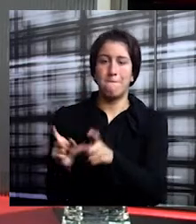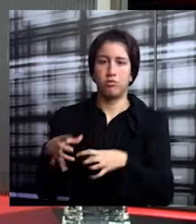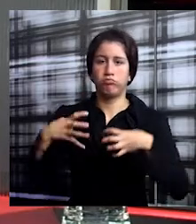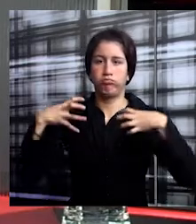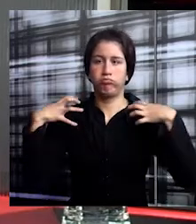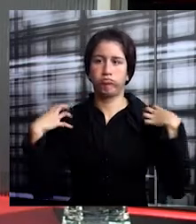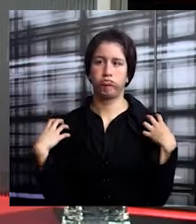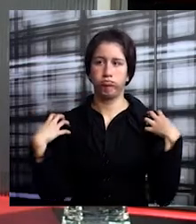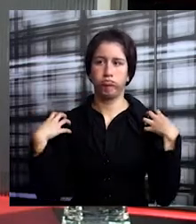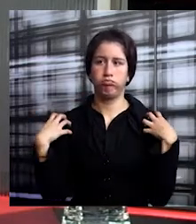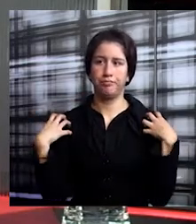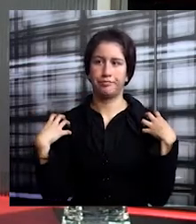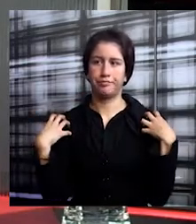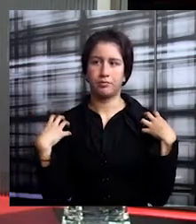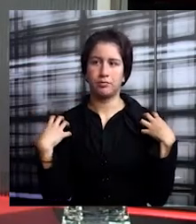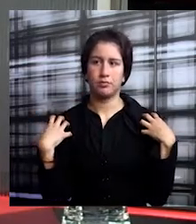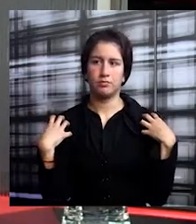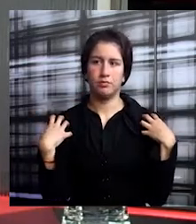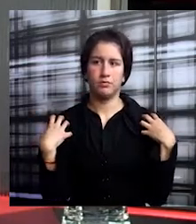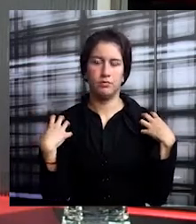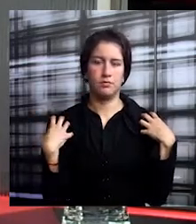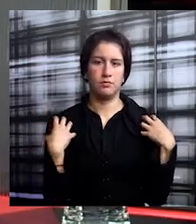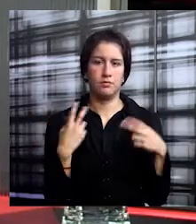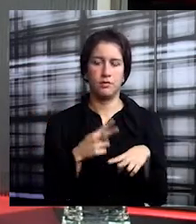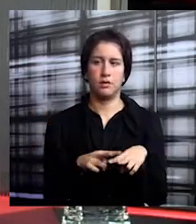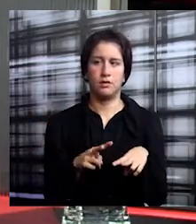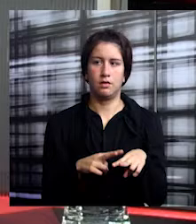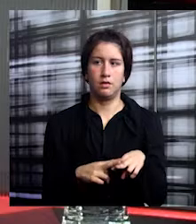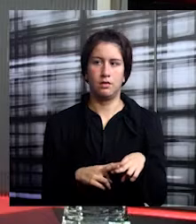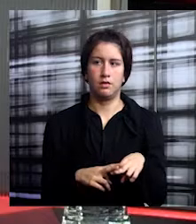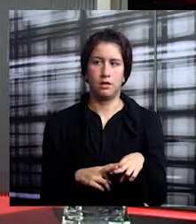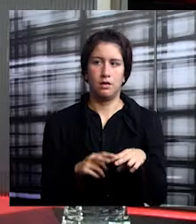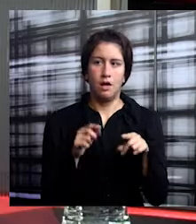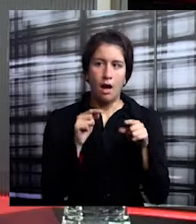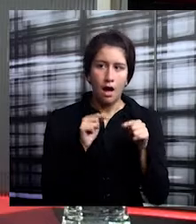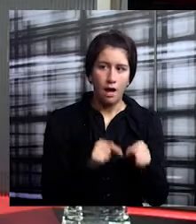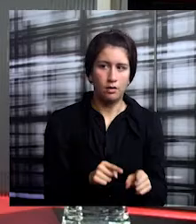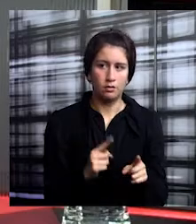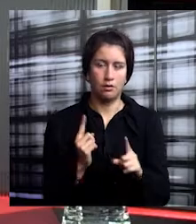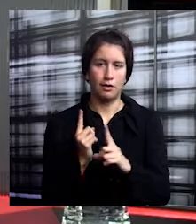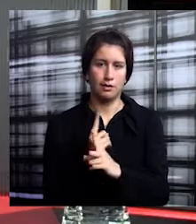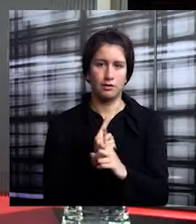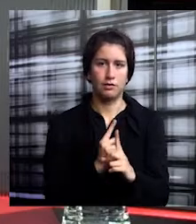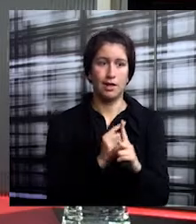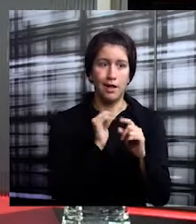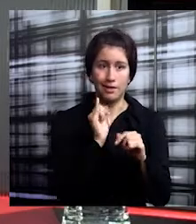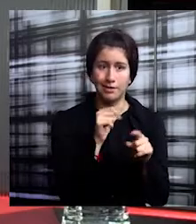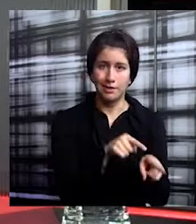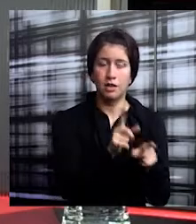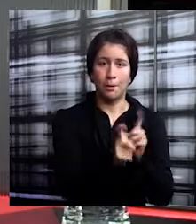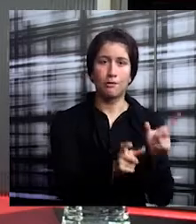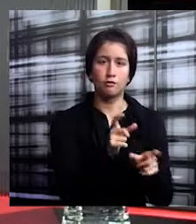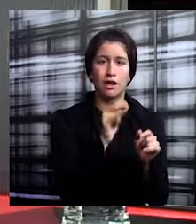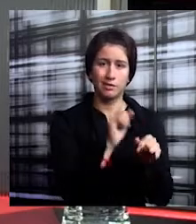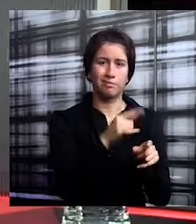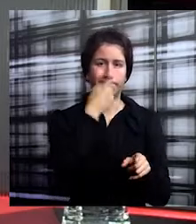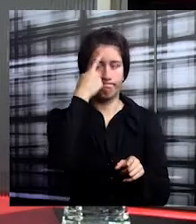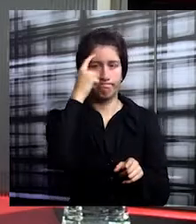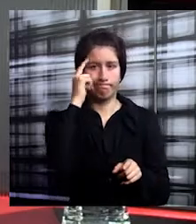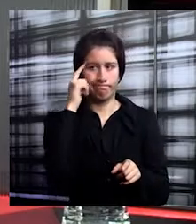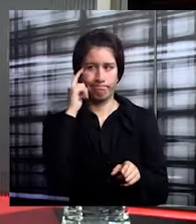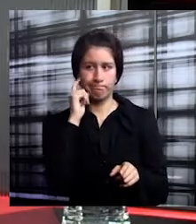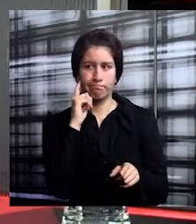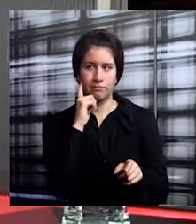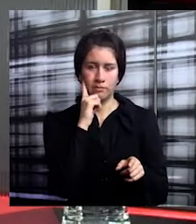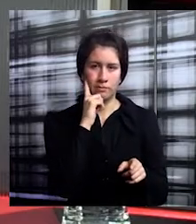han hecho del poder. Entonces dicen, sí, estas personas están lesionadas en sus derechos socioeconómicos y también en los derechos humanos, pero